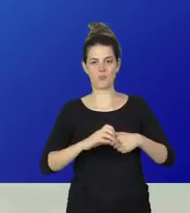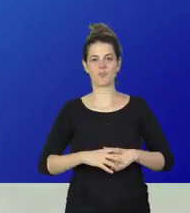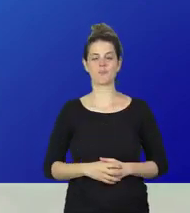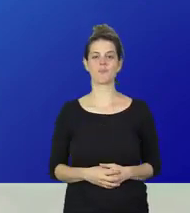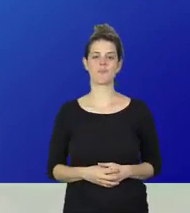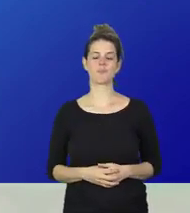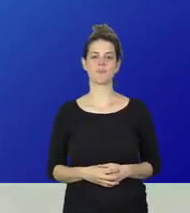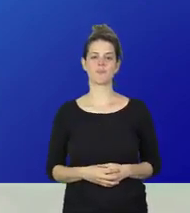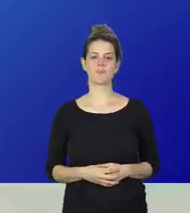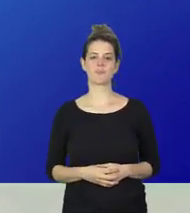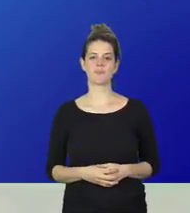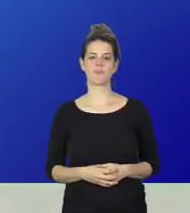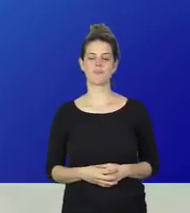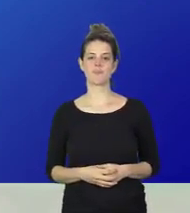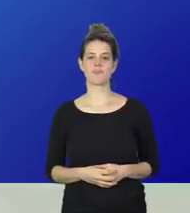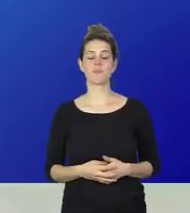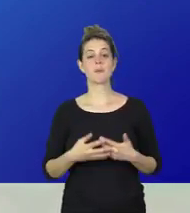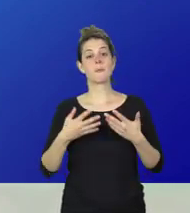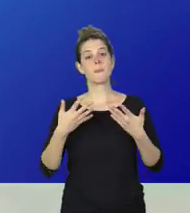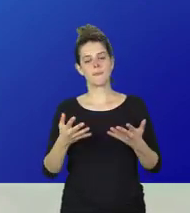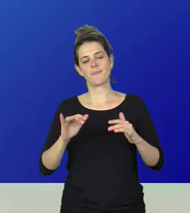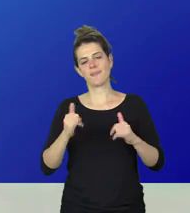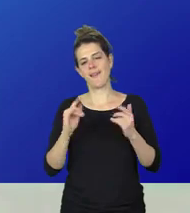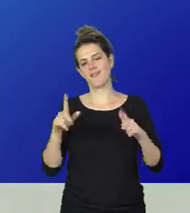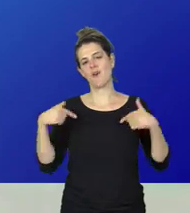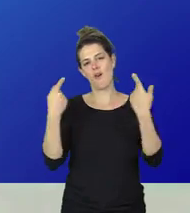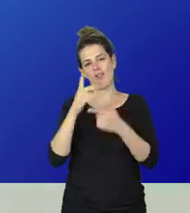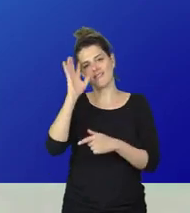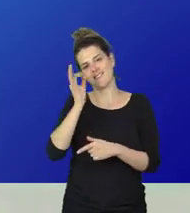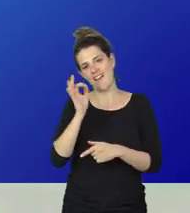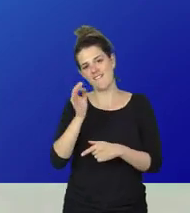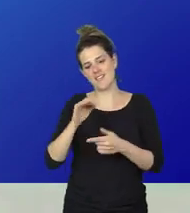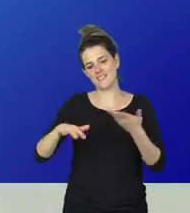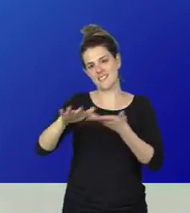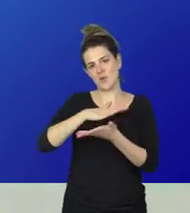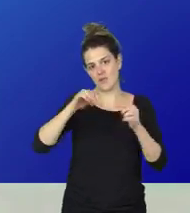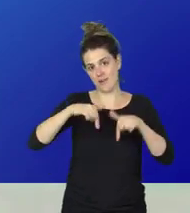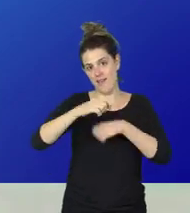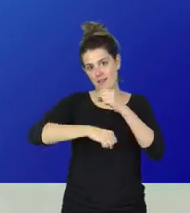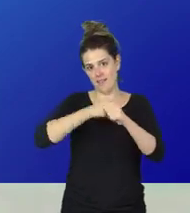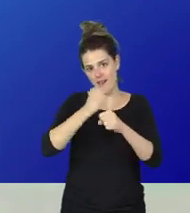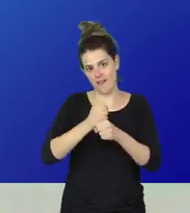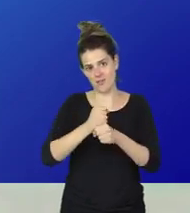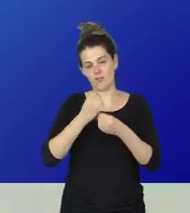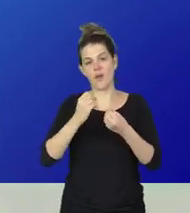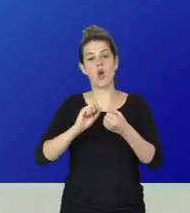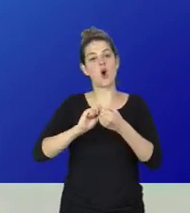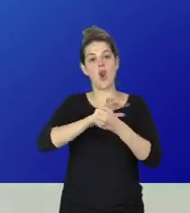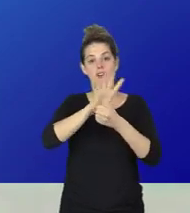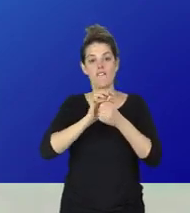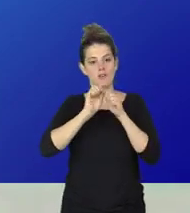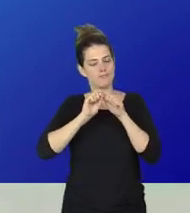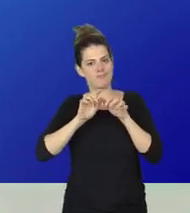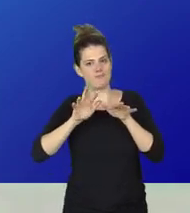Intérpretes. Bueno, todos sabemos la situación que hemos vivido este año, una situación de